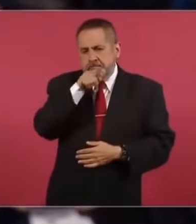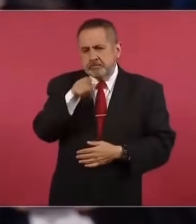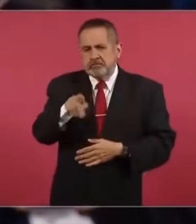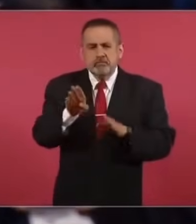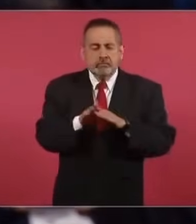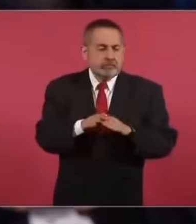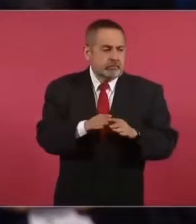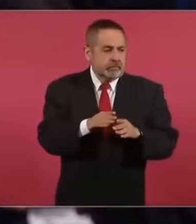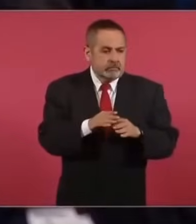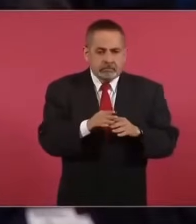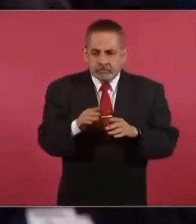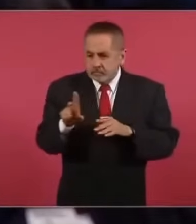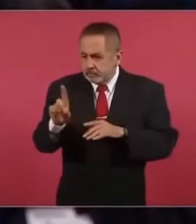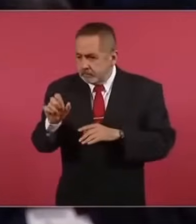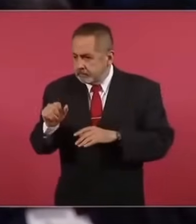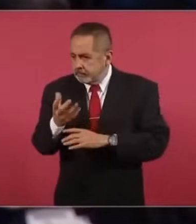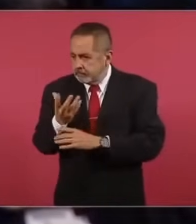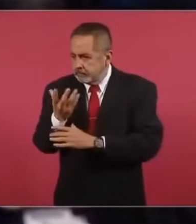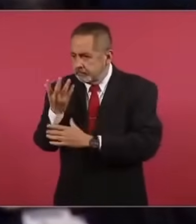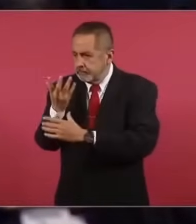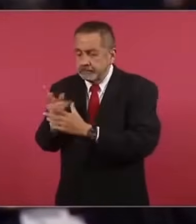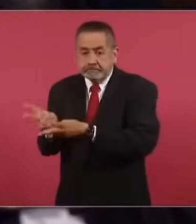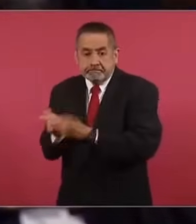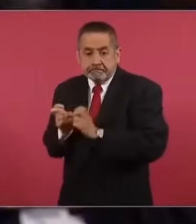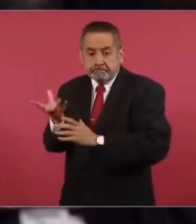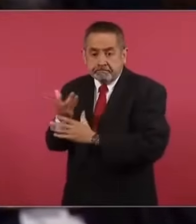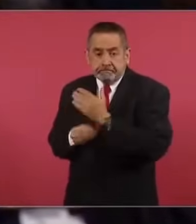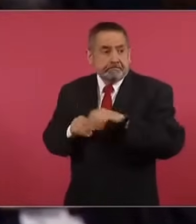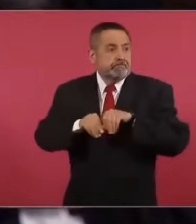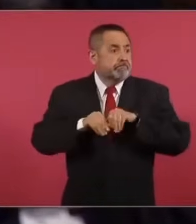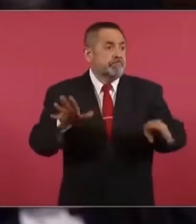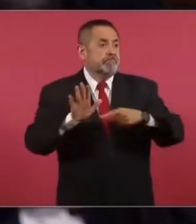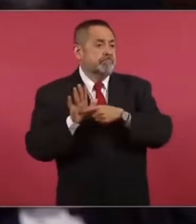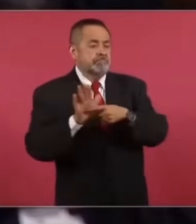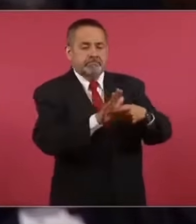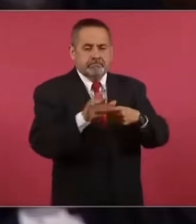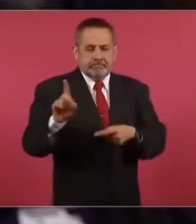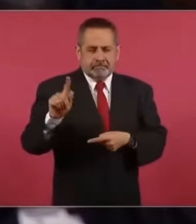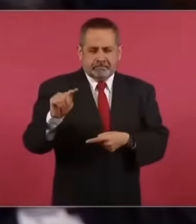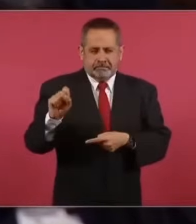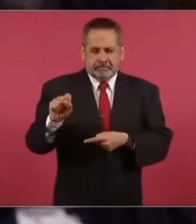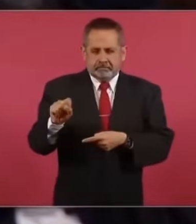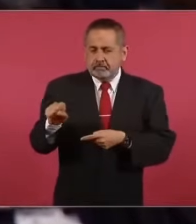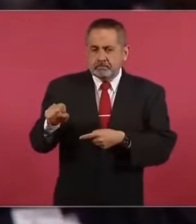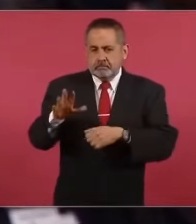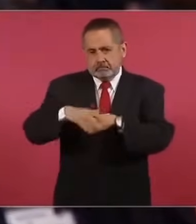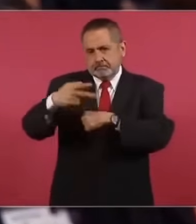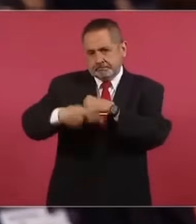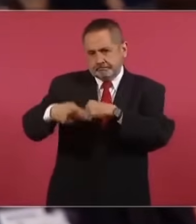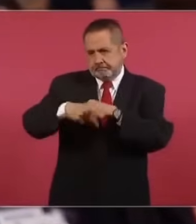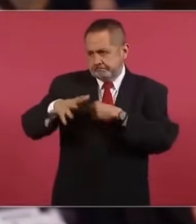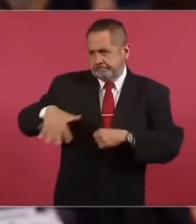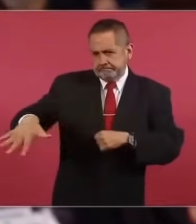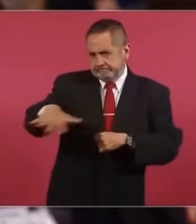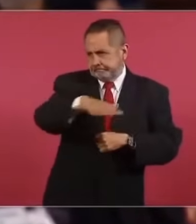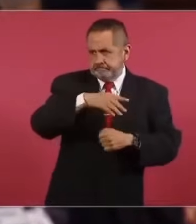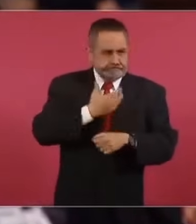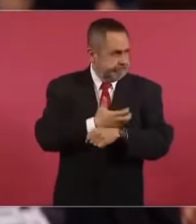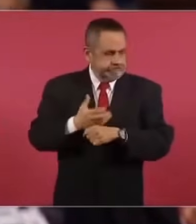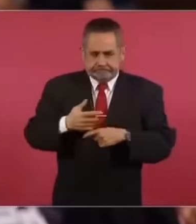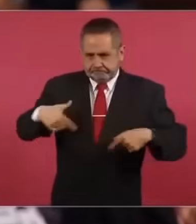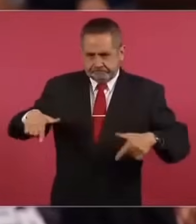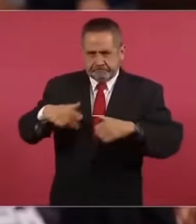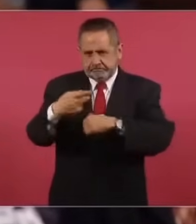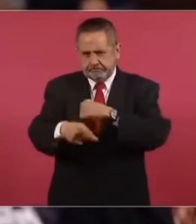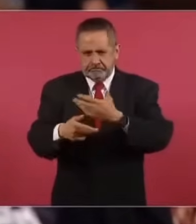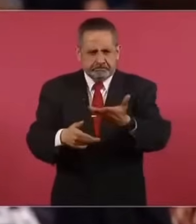la filtración de datos de muchos de mis compañeros en esta sala de prensa por el peligro al que se arriesgan. Y el contexto